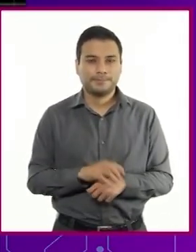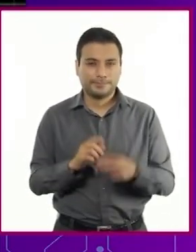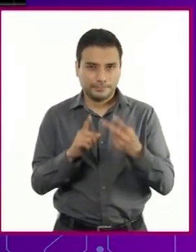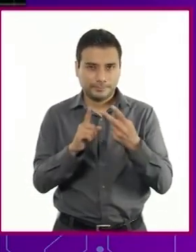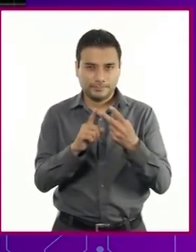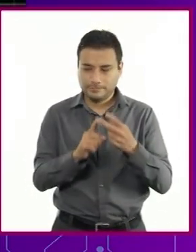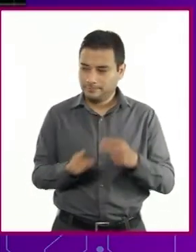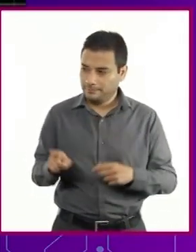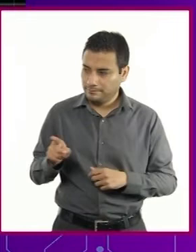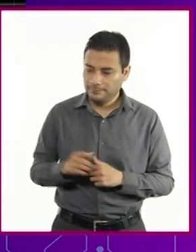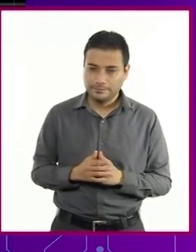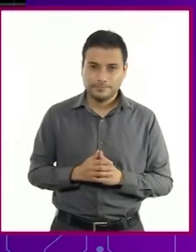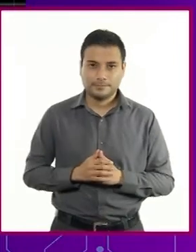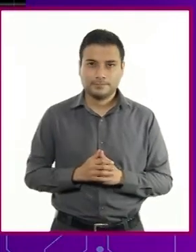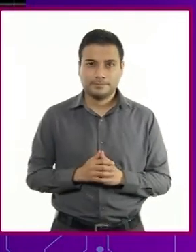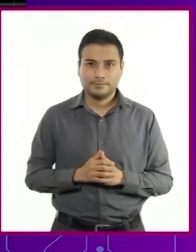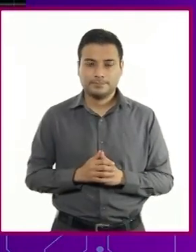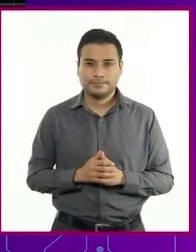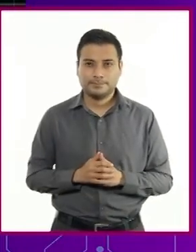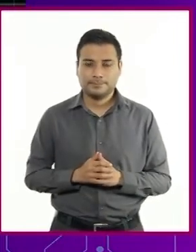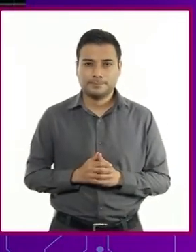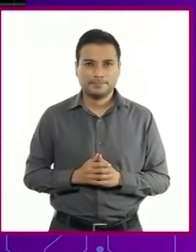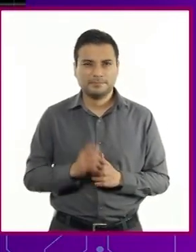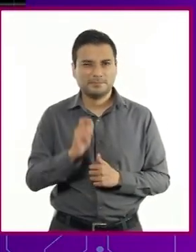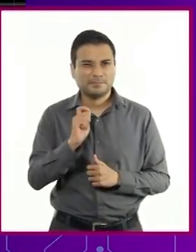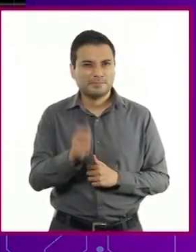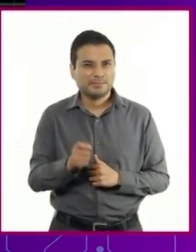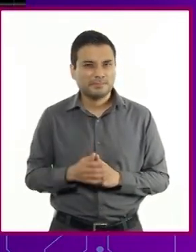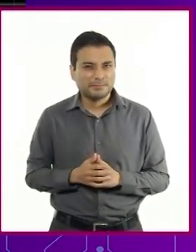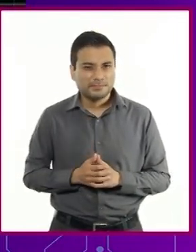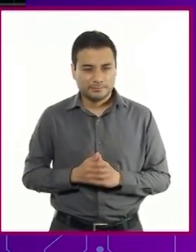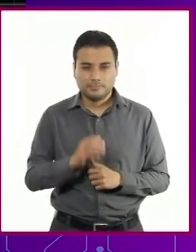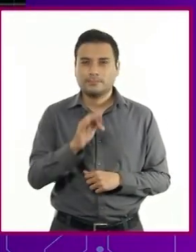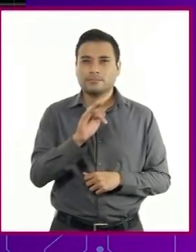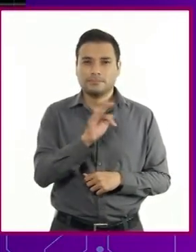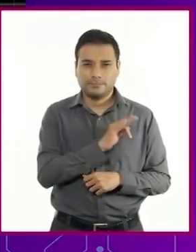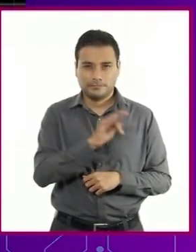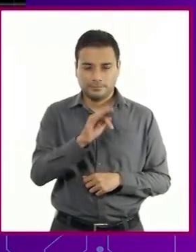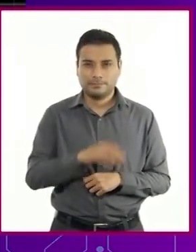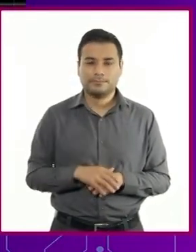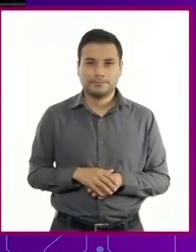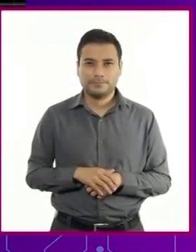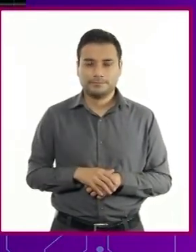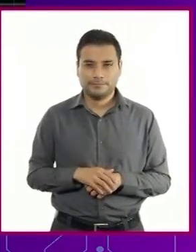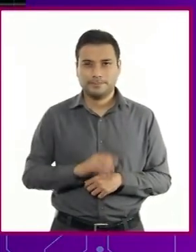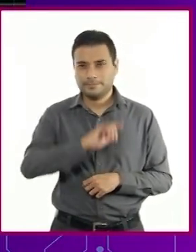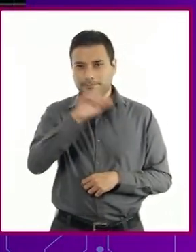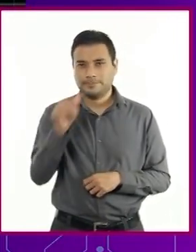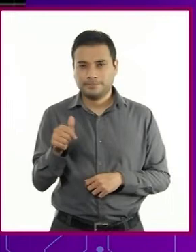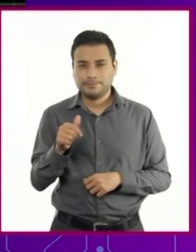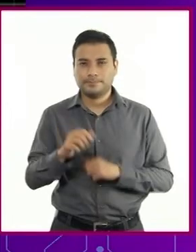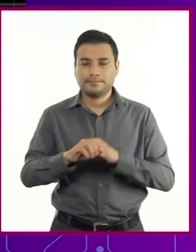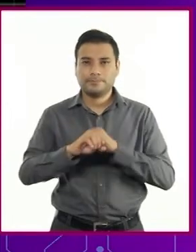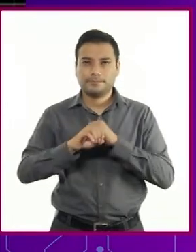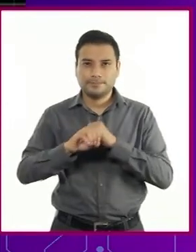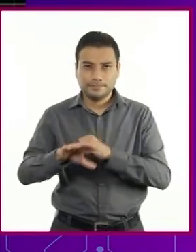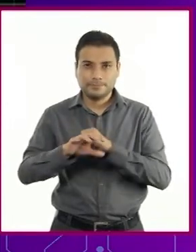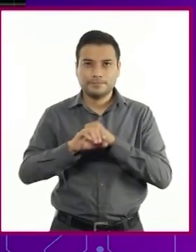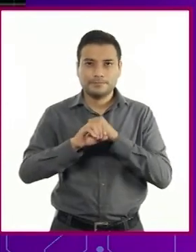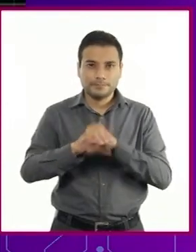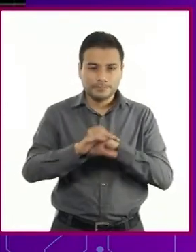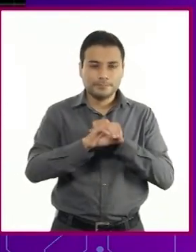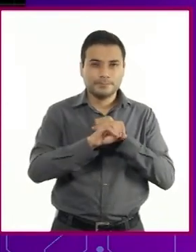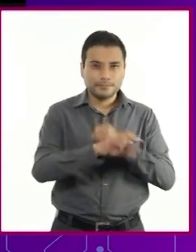Conductividad, la capacidad de transmitir esos impulsos por todo el tejido muscular cardíaco.